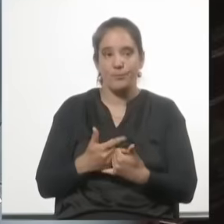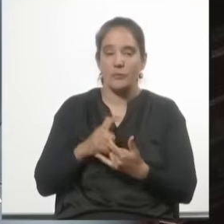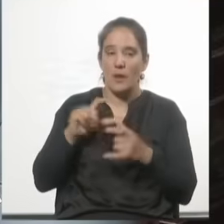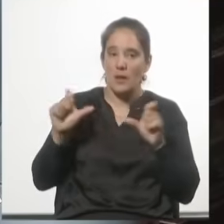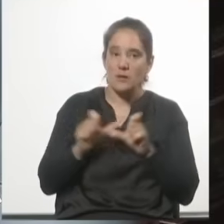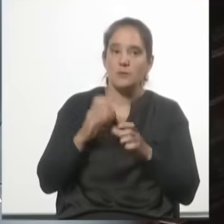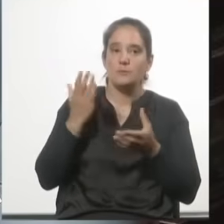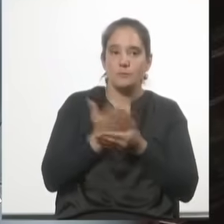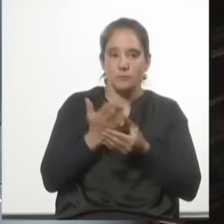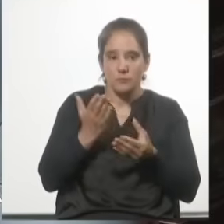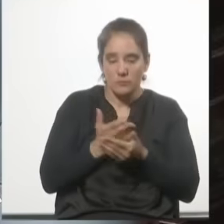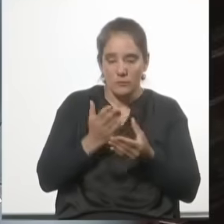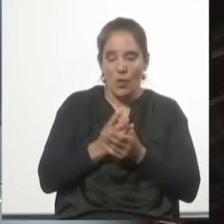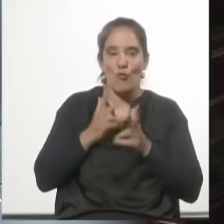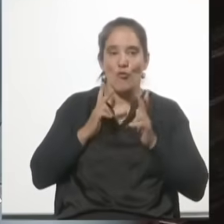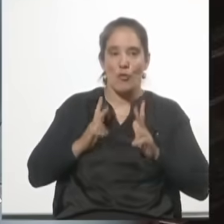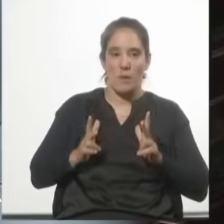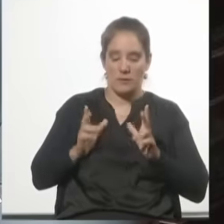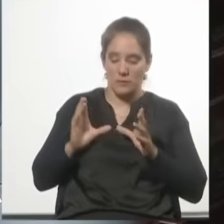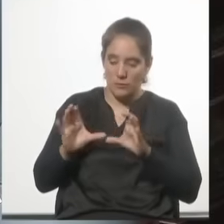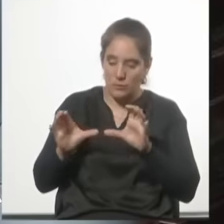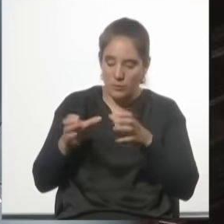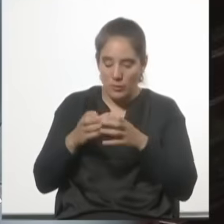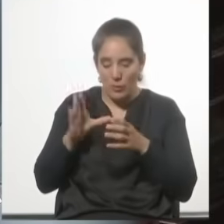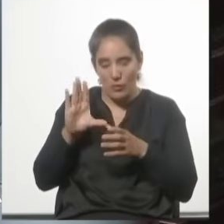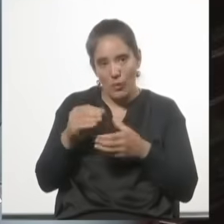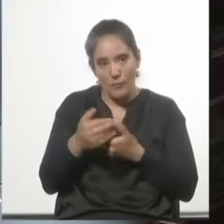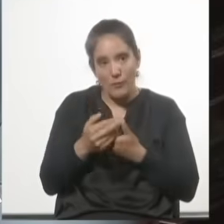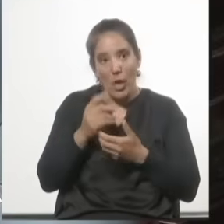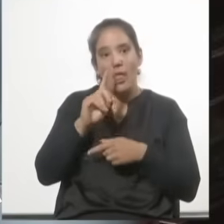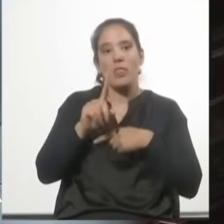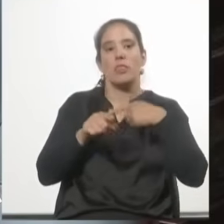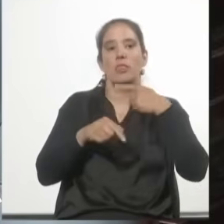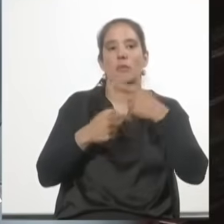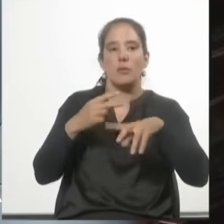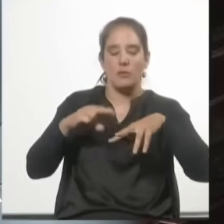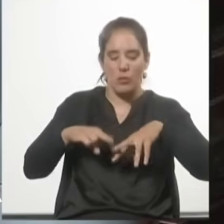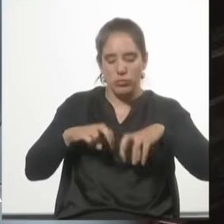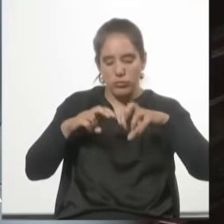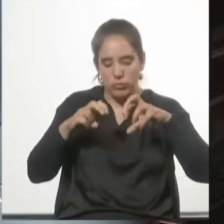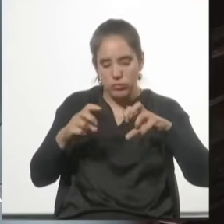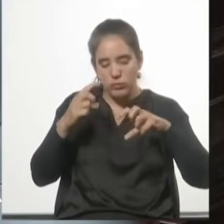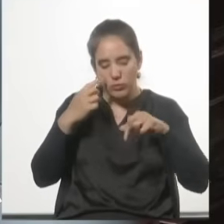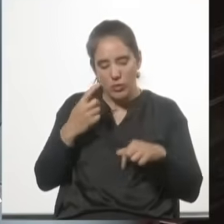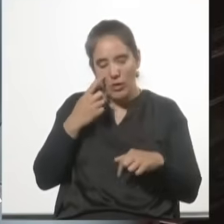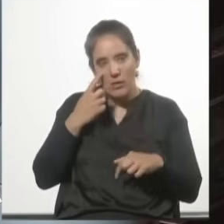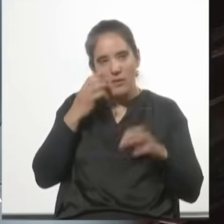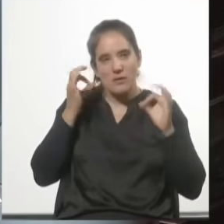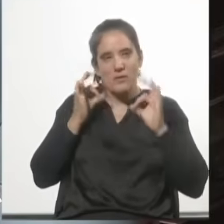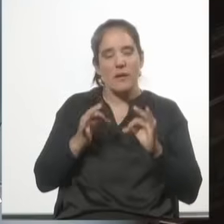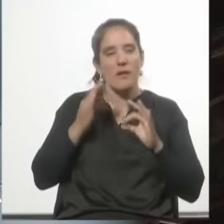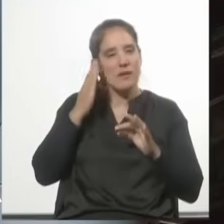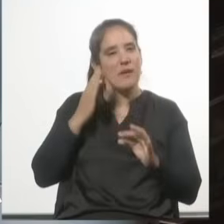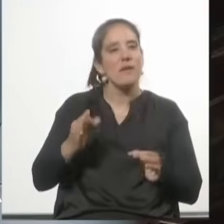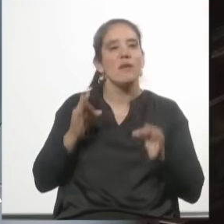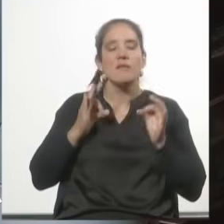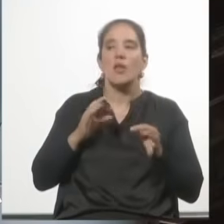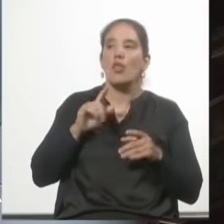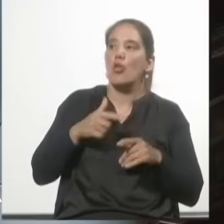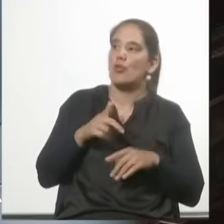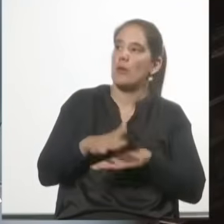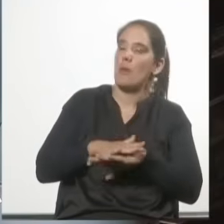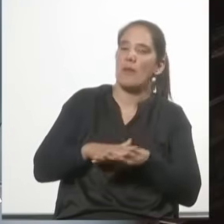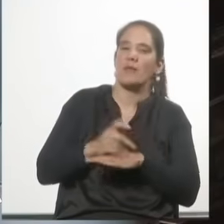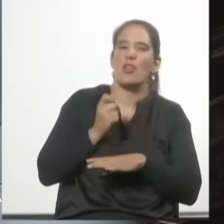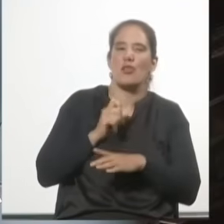expedientes administrativos formales, para luego realizar un análisis de la misma que nos permitiera saber el punto exacto de partida con el